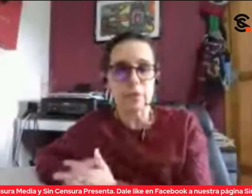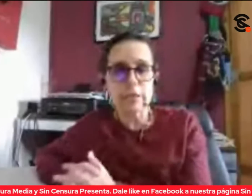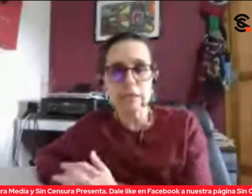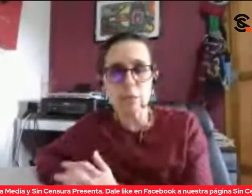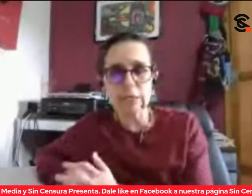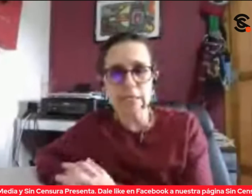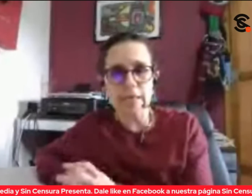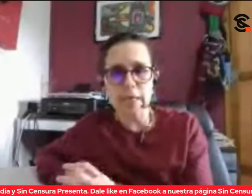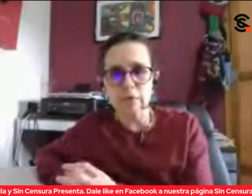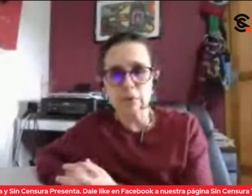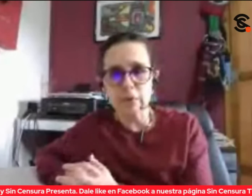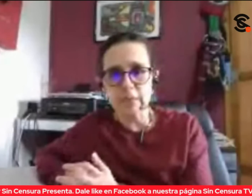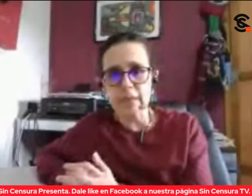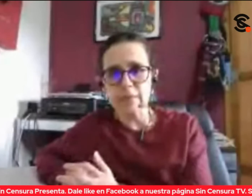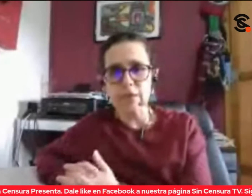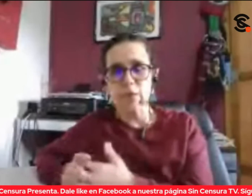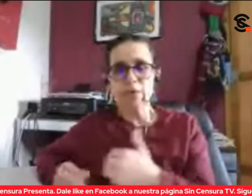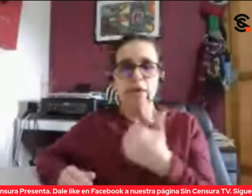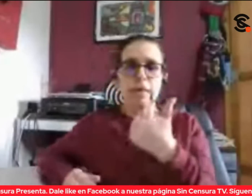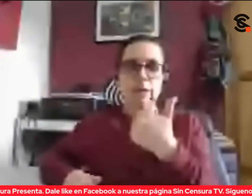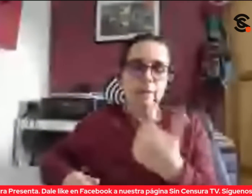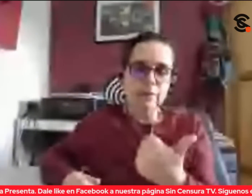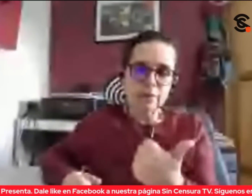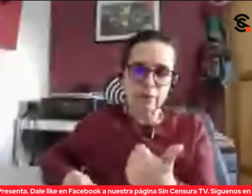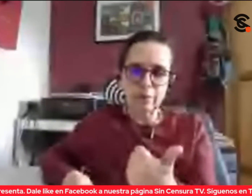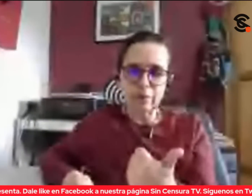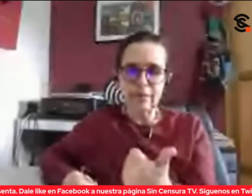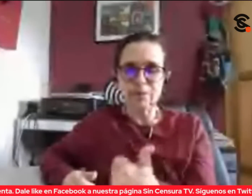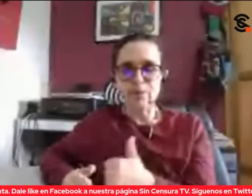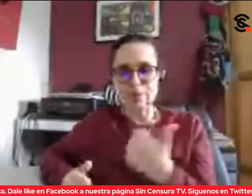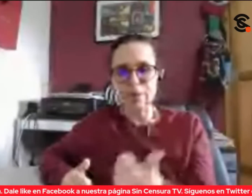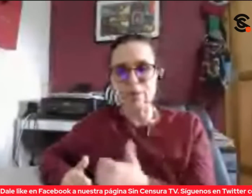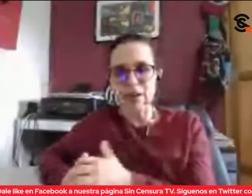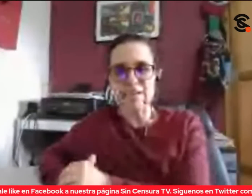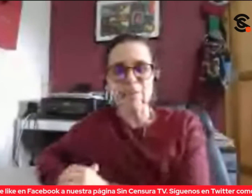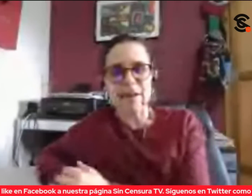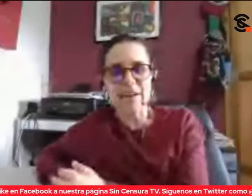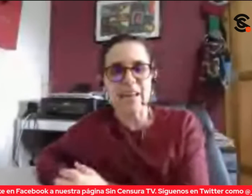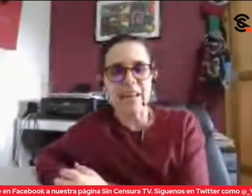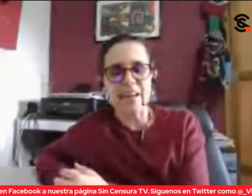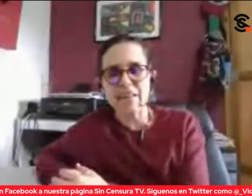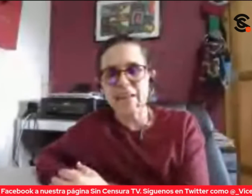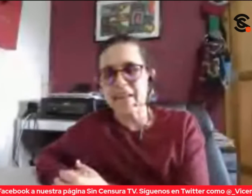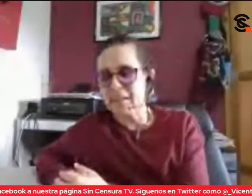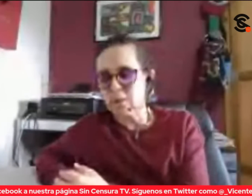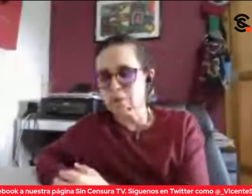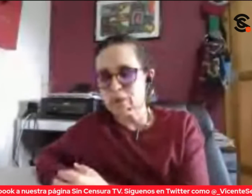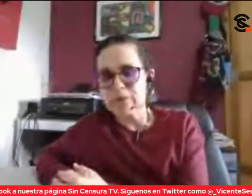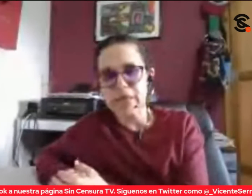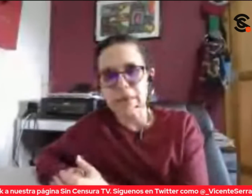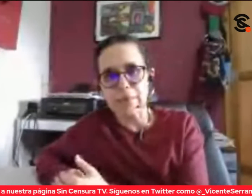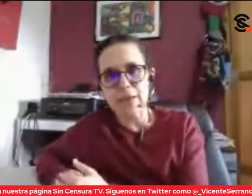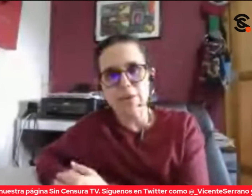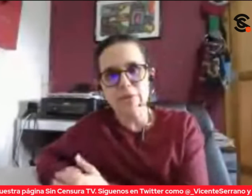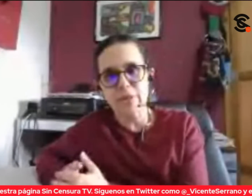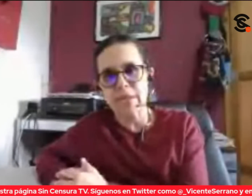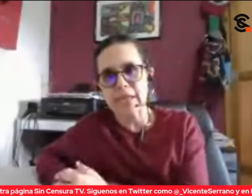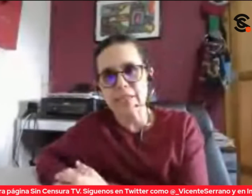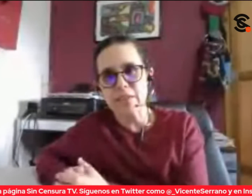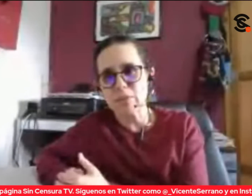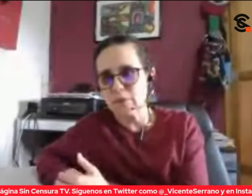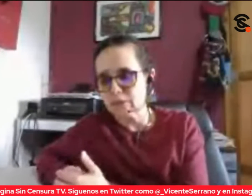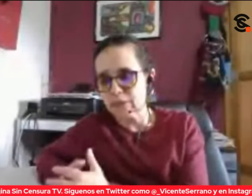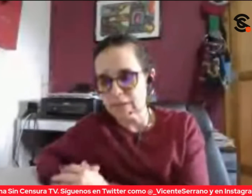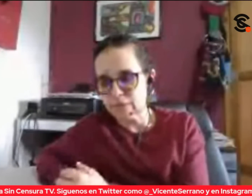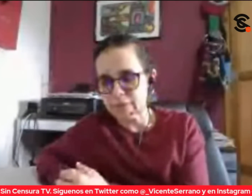porque aparte, pues a ti te toca estar en todo lo que tiene que ver con medios de comunicación, digo, al llevar el área de justamente de medios